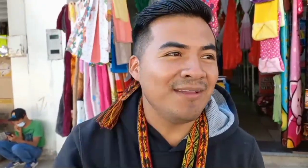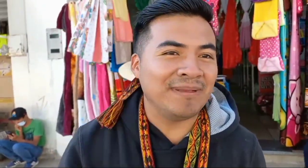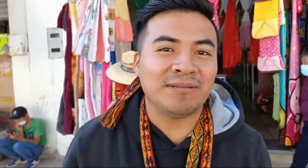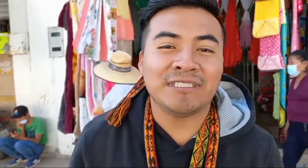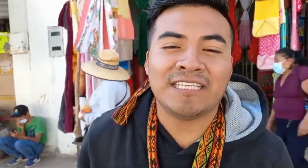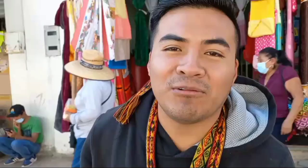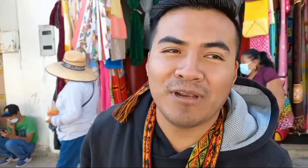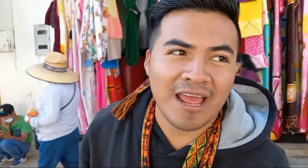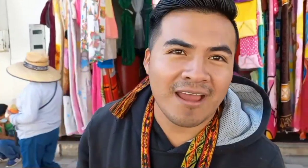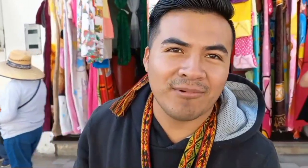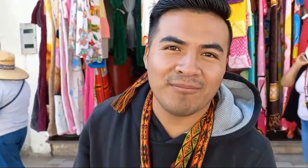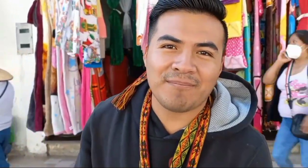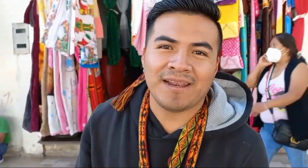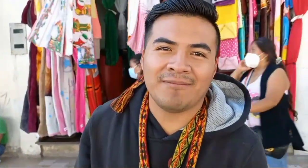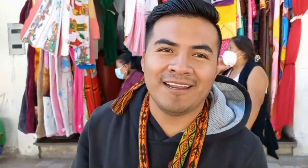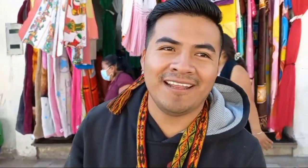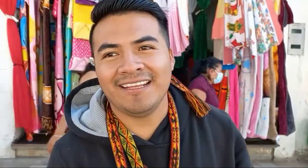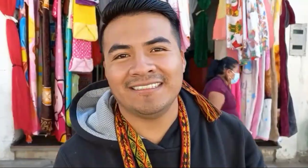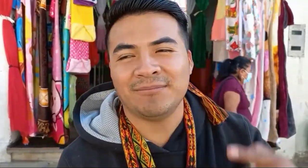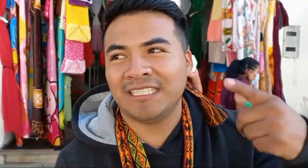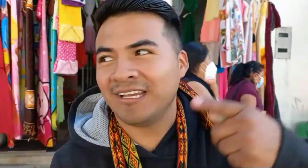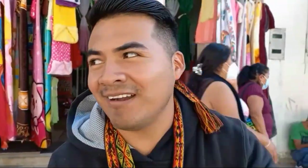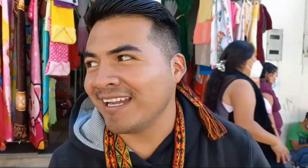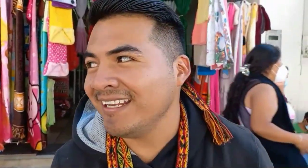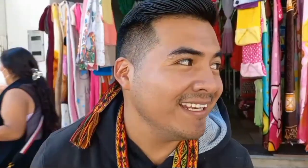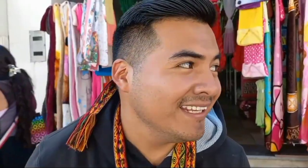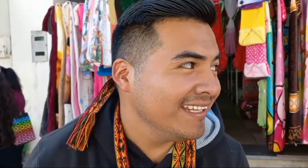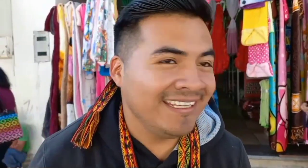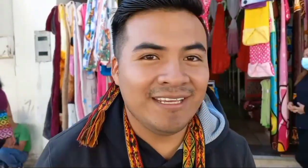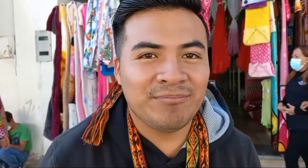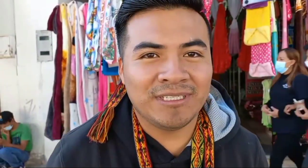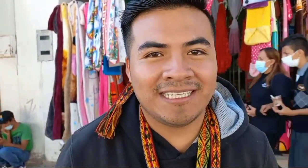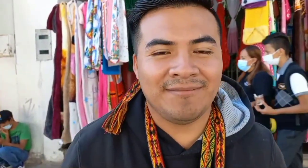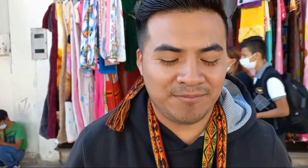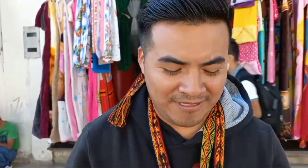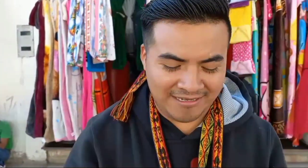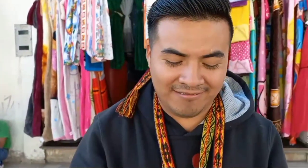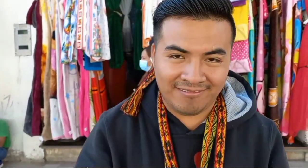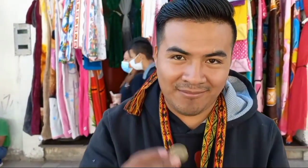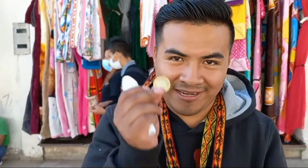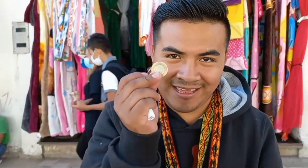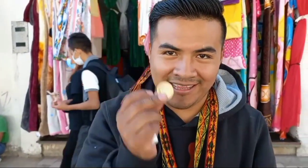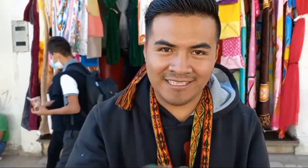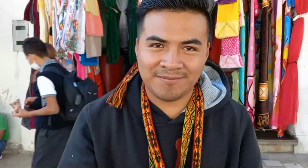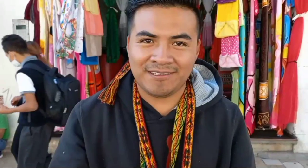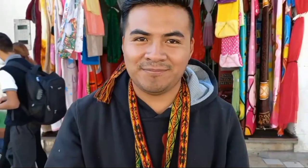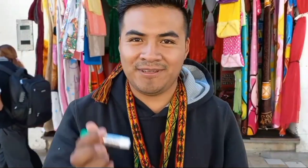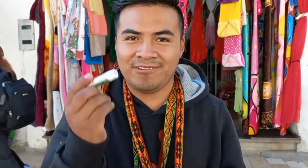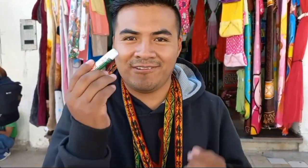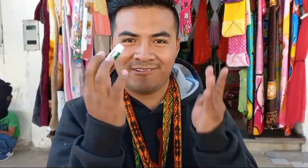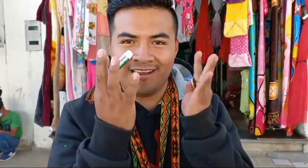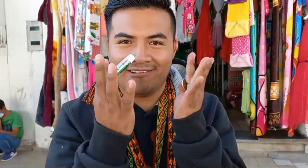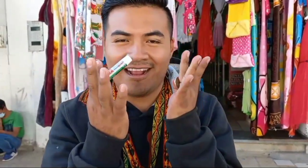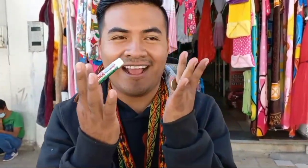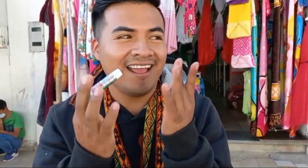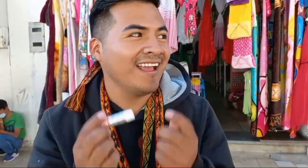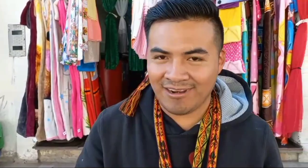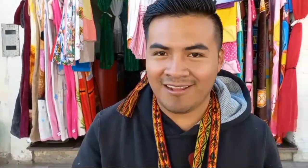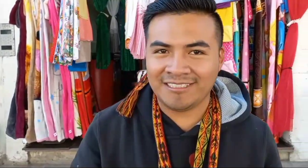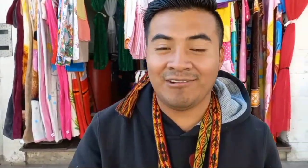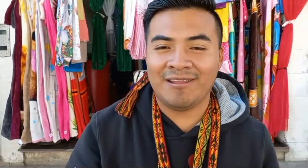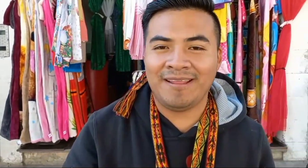¿Qué onda, Vanita? Pensamos hacer una broma para la banda. Estamos en Tehuacán y pues queremos poner una moneda de 10 paros, pero con cola